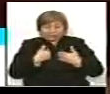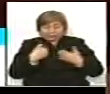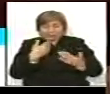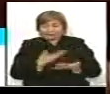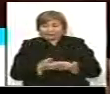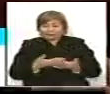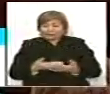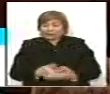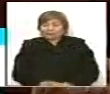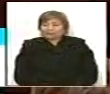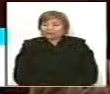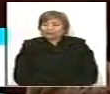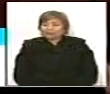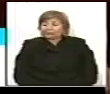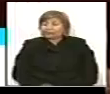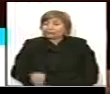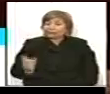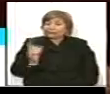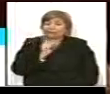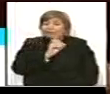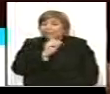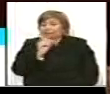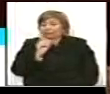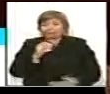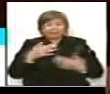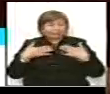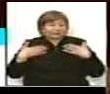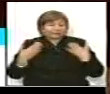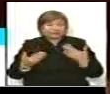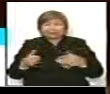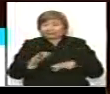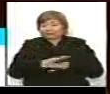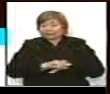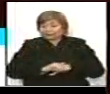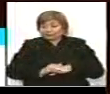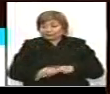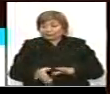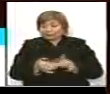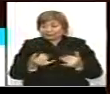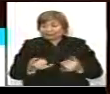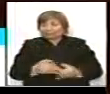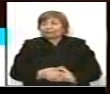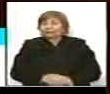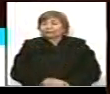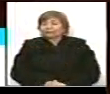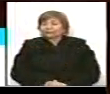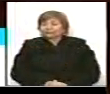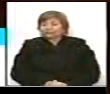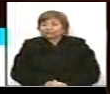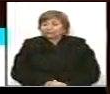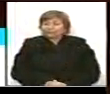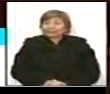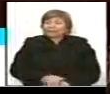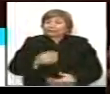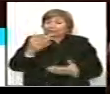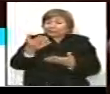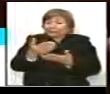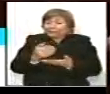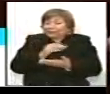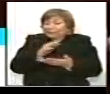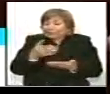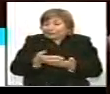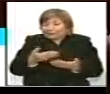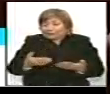material. No vamos a poder terminar hoy día, pero ustedes van a recibir todas